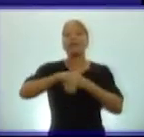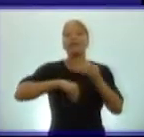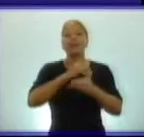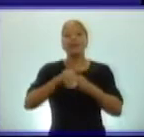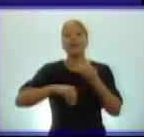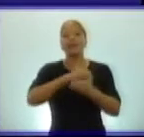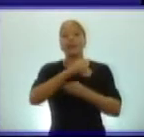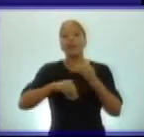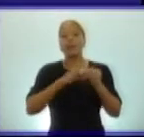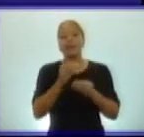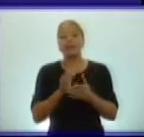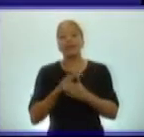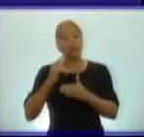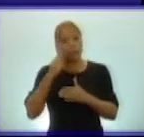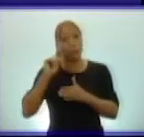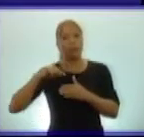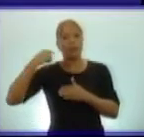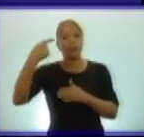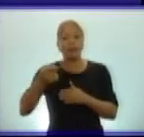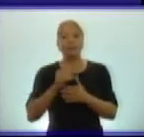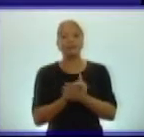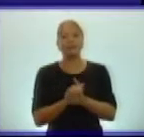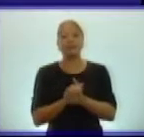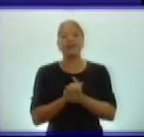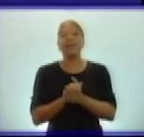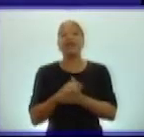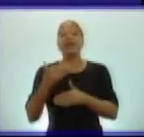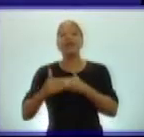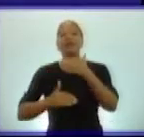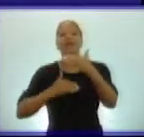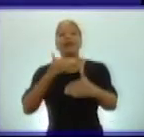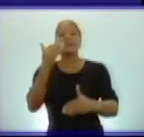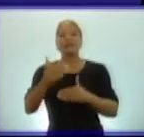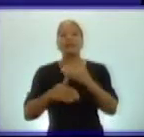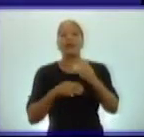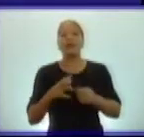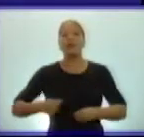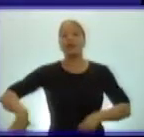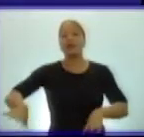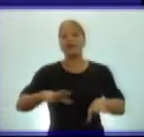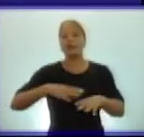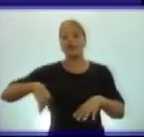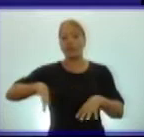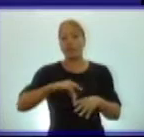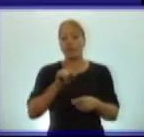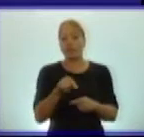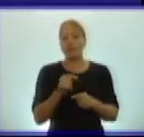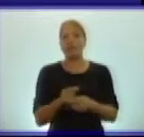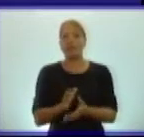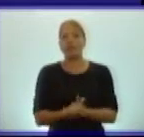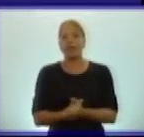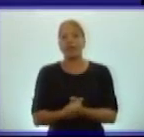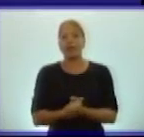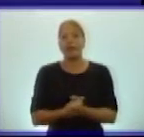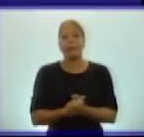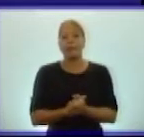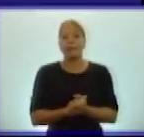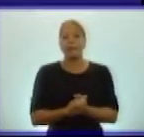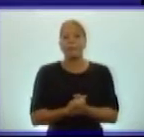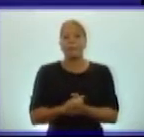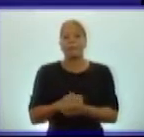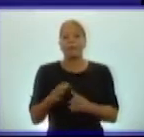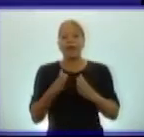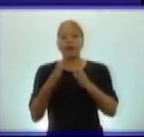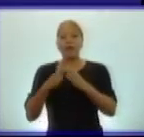hasta convertirse, que vamos a ver posteriormente, estaban transitando por la sociedad comunitaria primitiva, por la